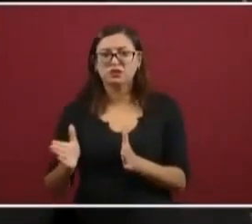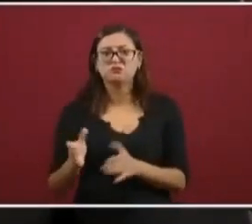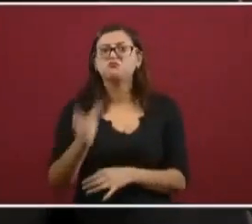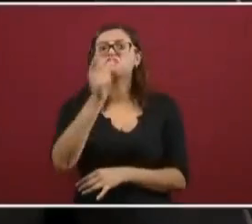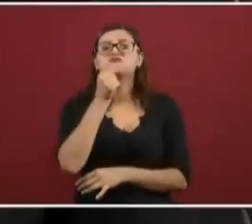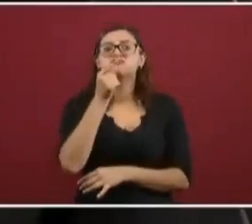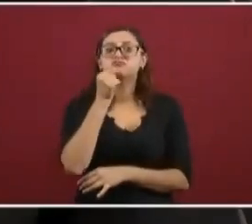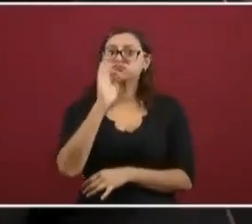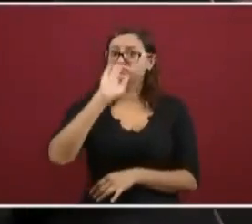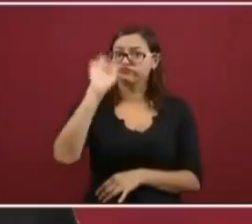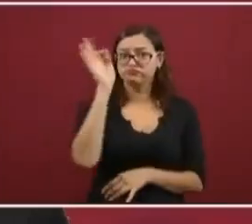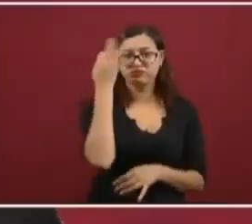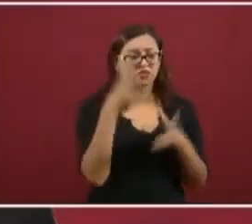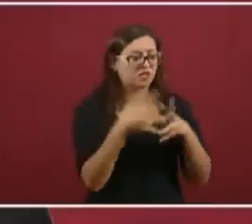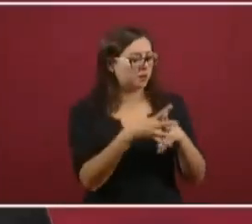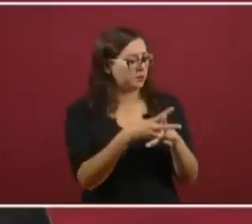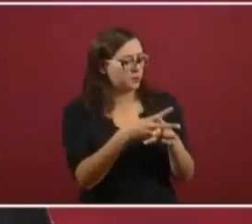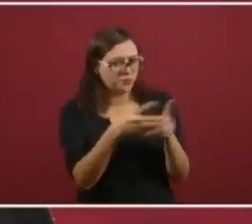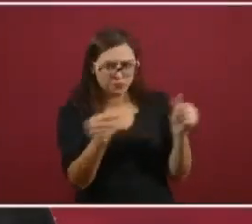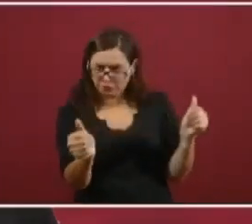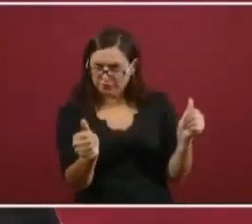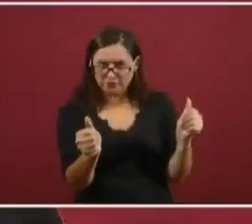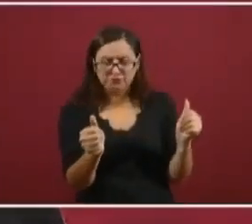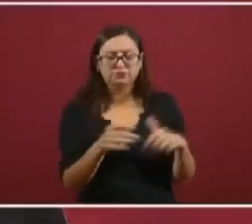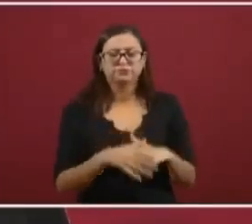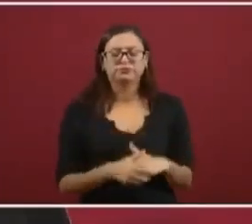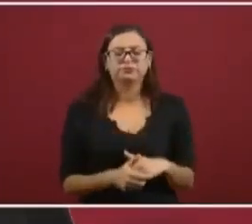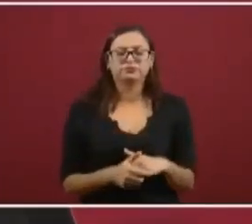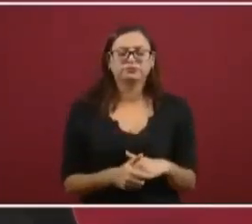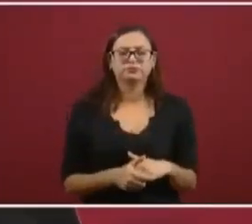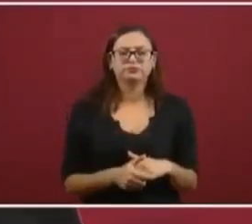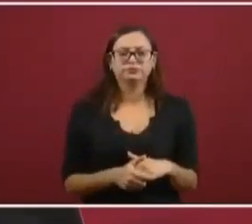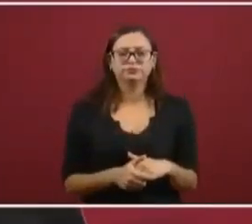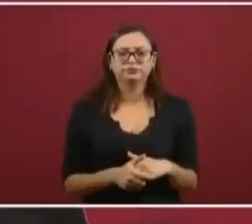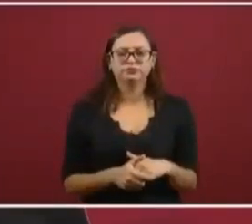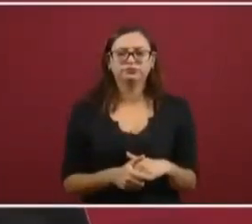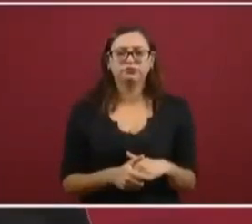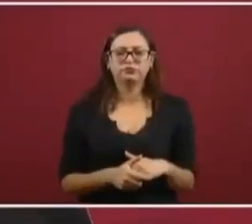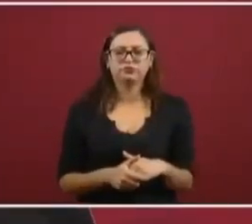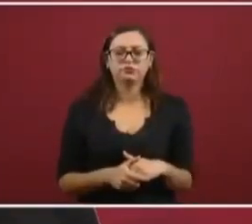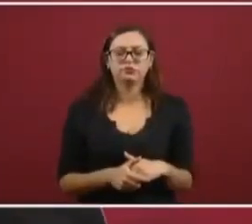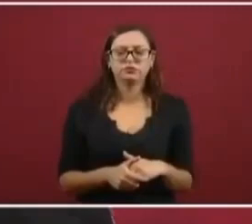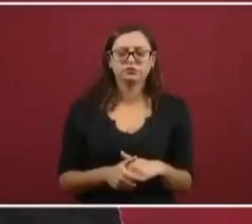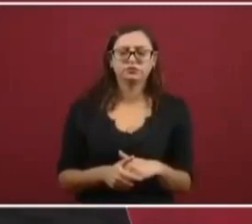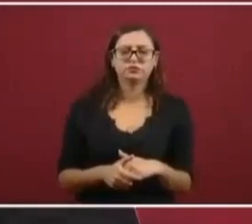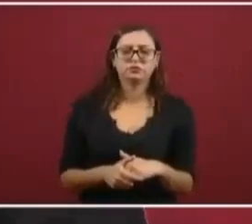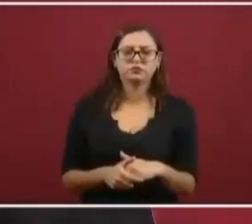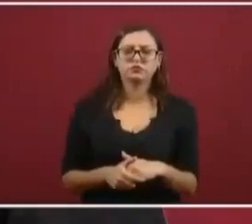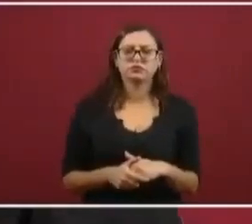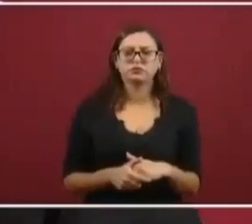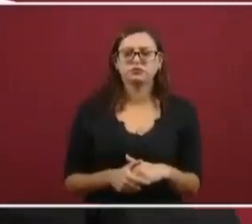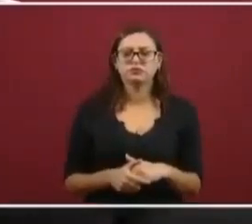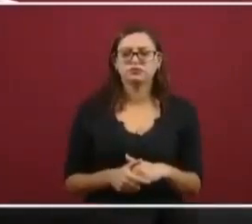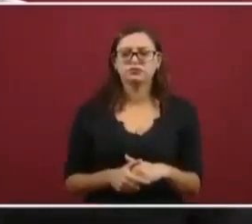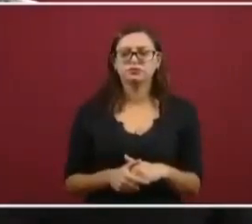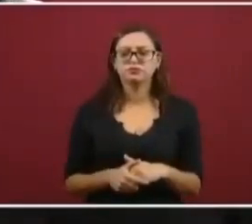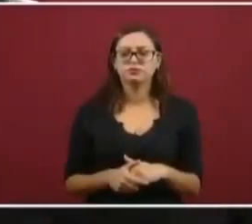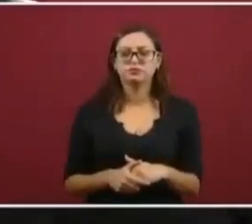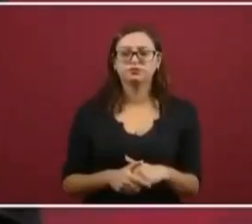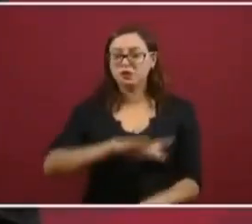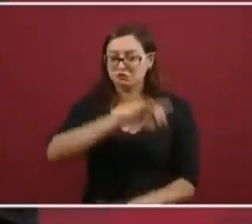federal que aún con este mandamiento legal se tomó